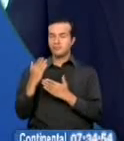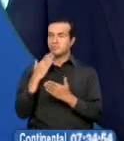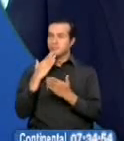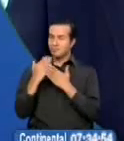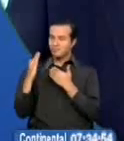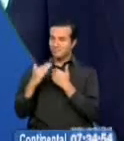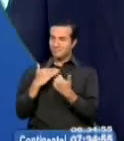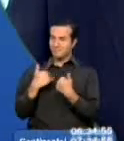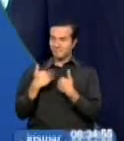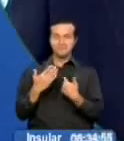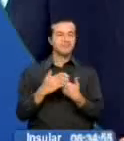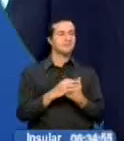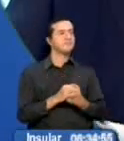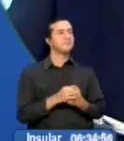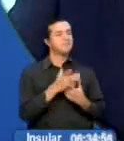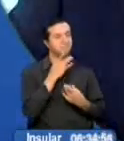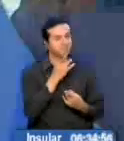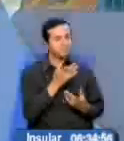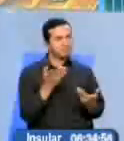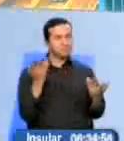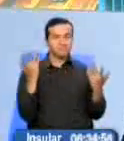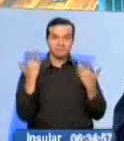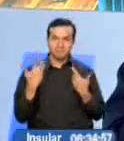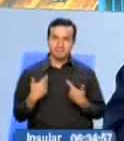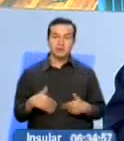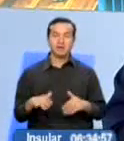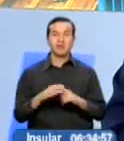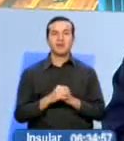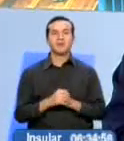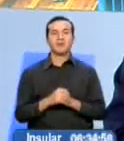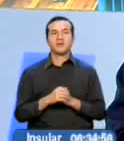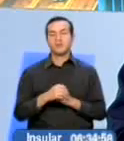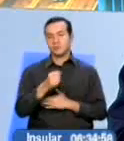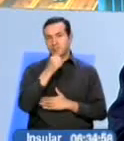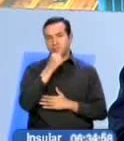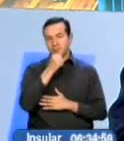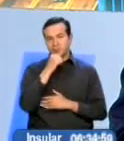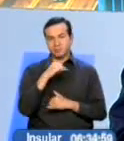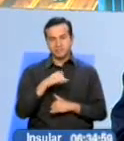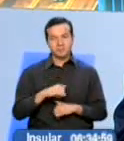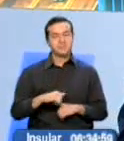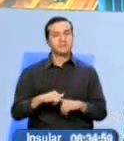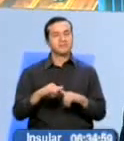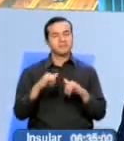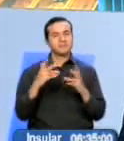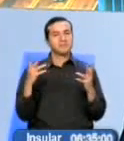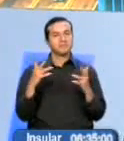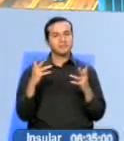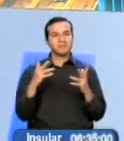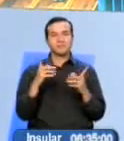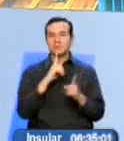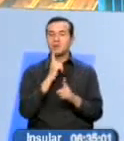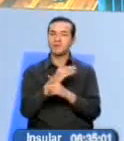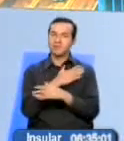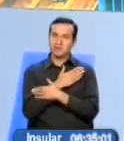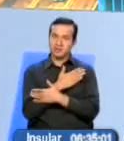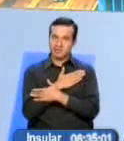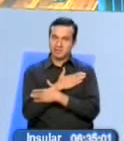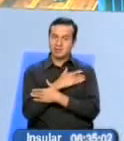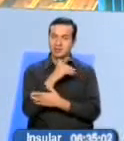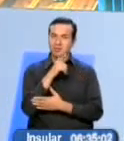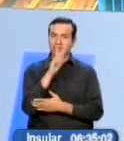por la invitación. No, encantado. Bueno, nosotros hemos terminado por el día de hoy. Esto fue Pensamiento Crítico. Soy Carlos Rabascal. A propósito, felicitaciones